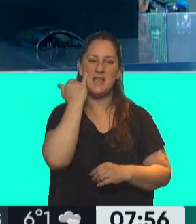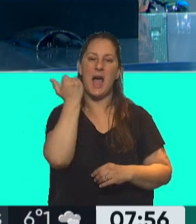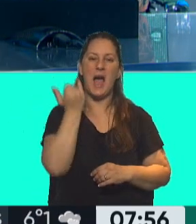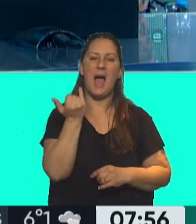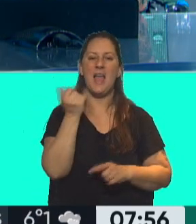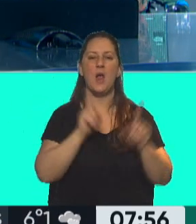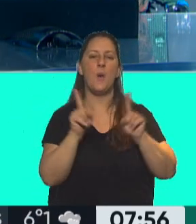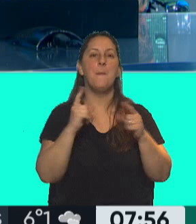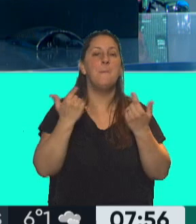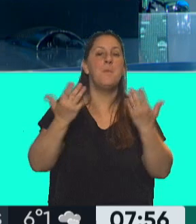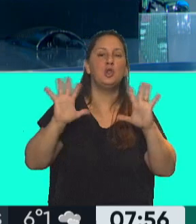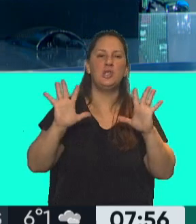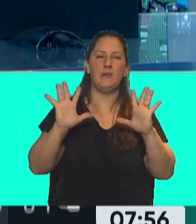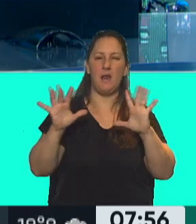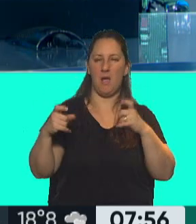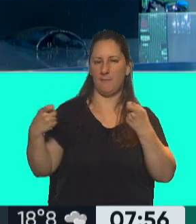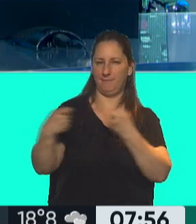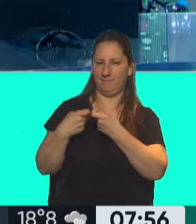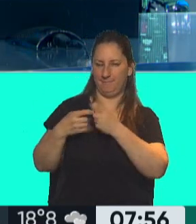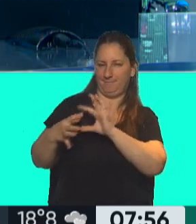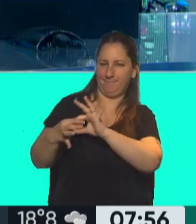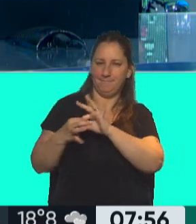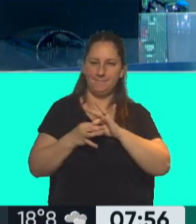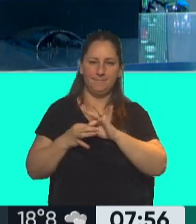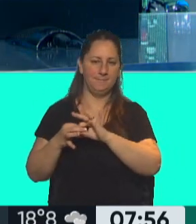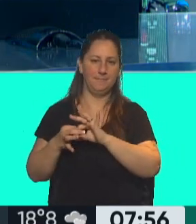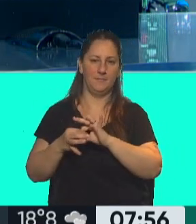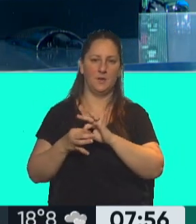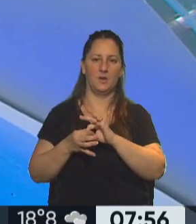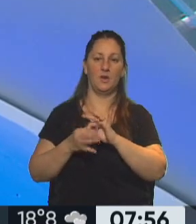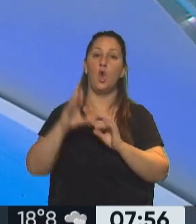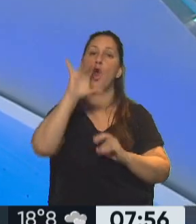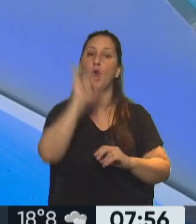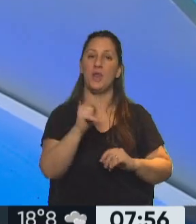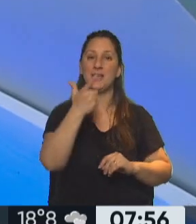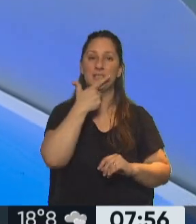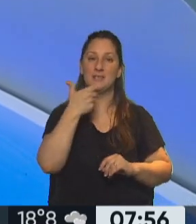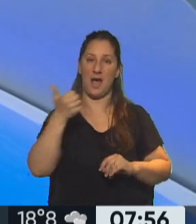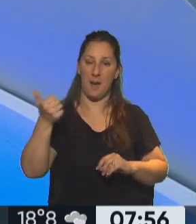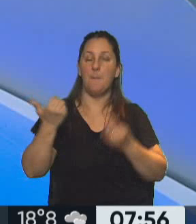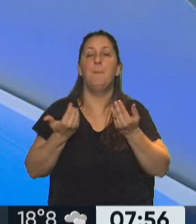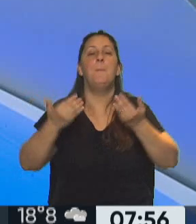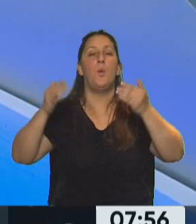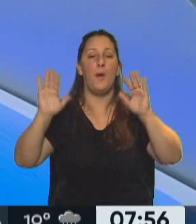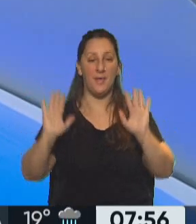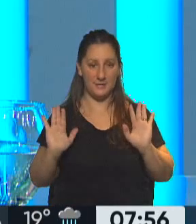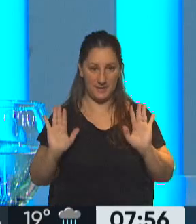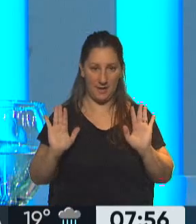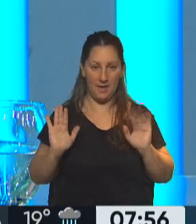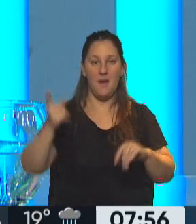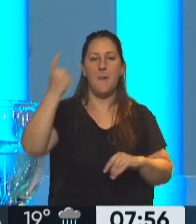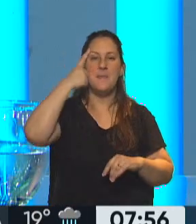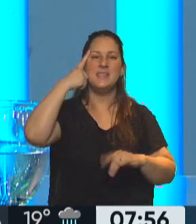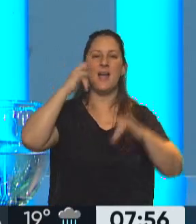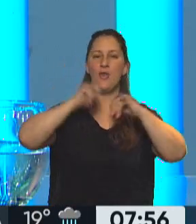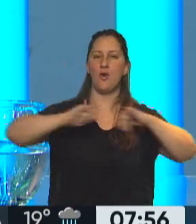versiones sobre alguna posible Alianza pero lo vamos a dejar para otro momento podría ser porque no porque no pero pensando en lo que va